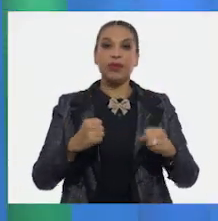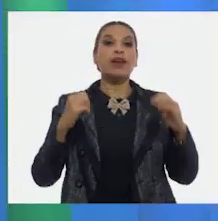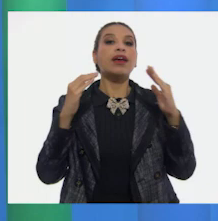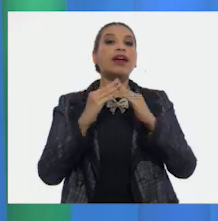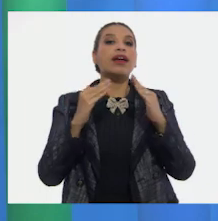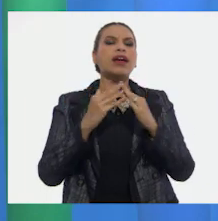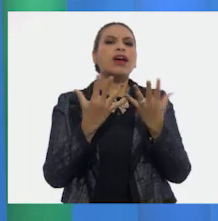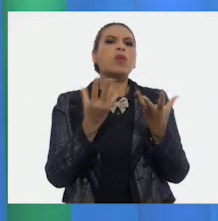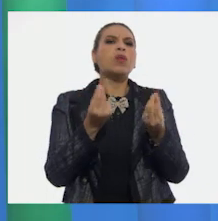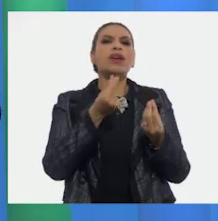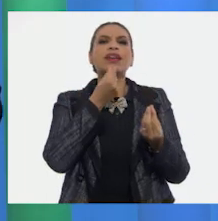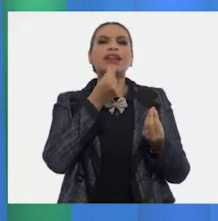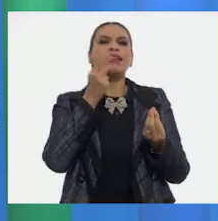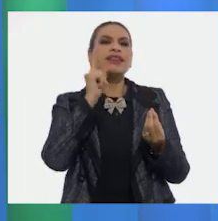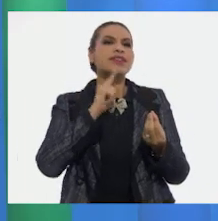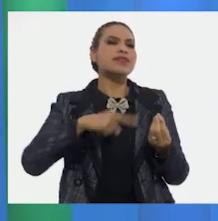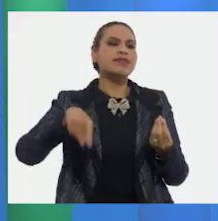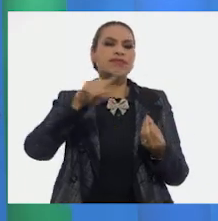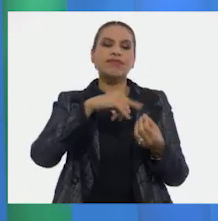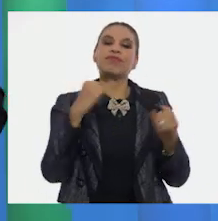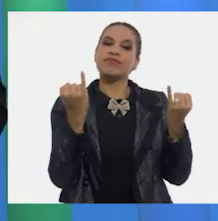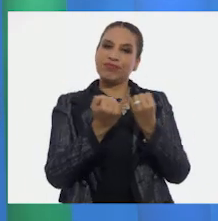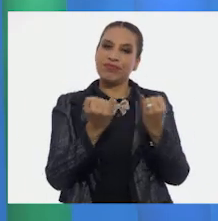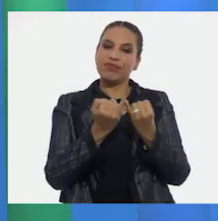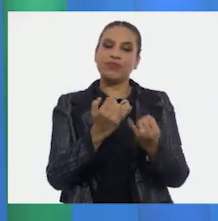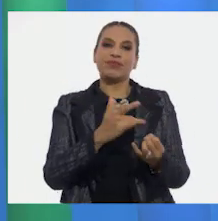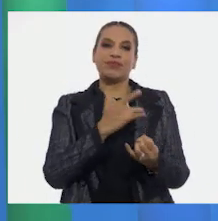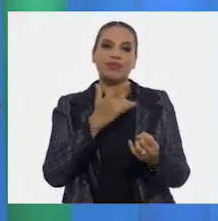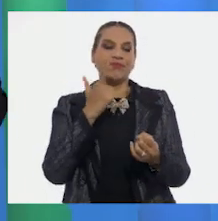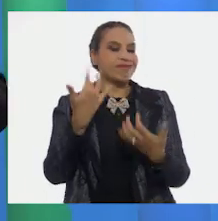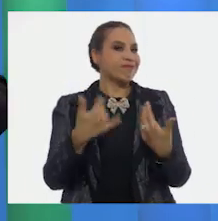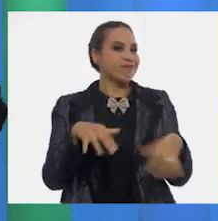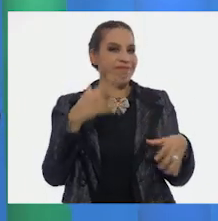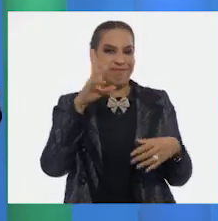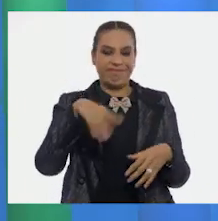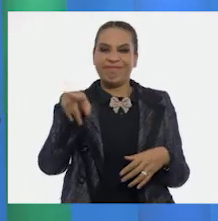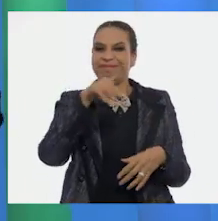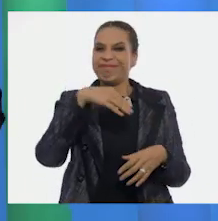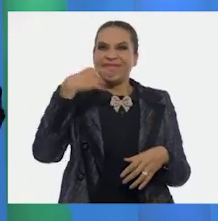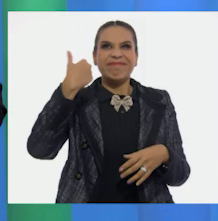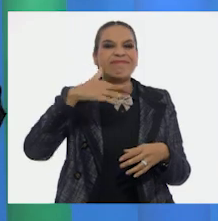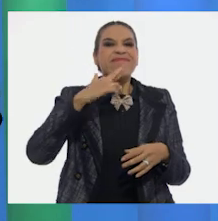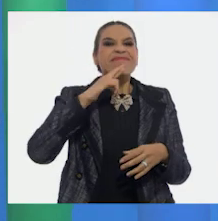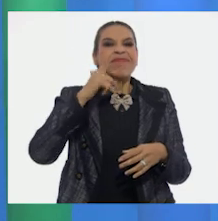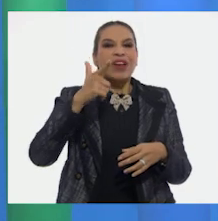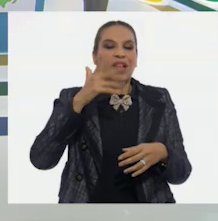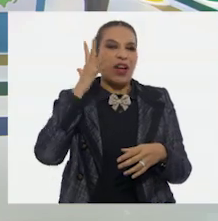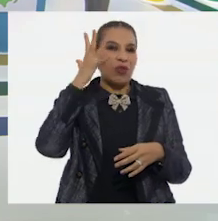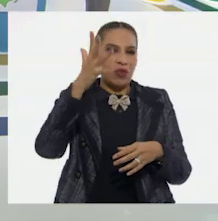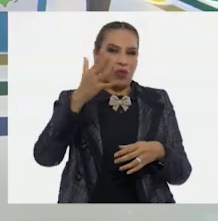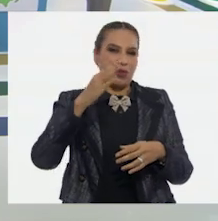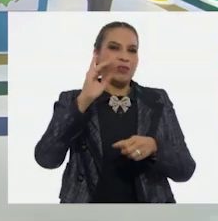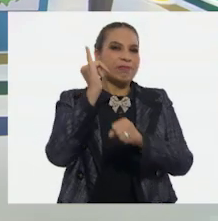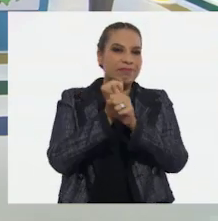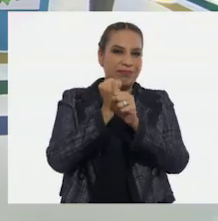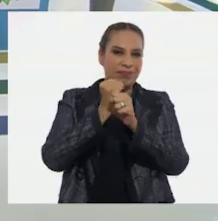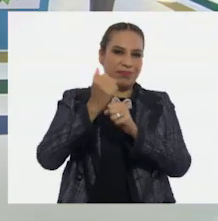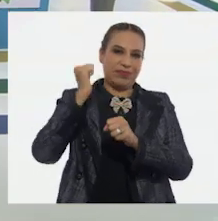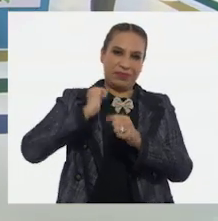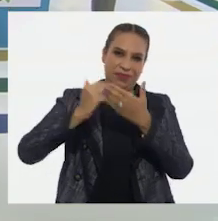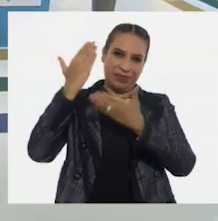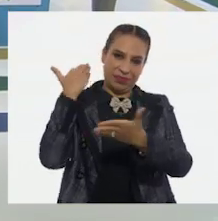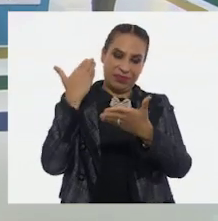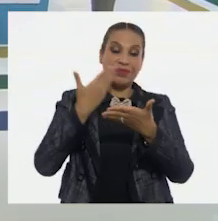casa hay muchas niñas y niños que también serán unos excelentes exploradores del pasado. Seguro que sí, y del